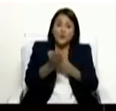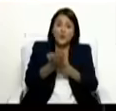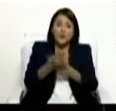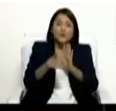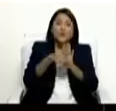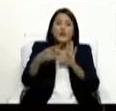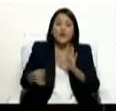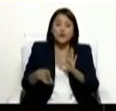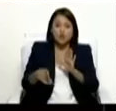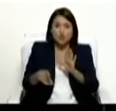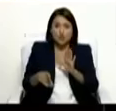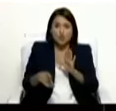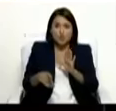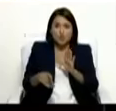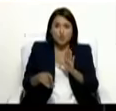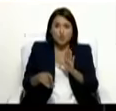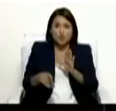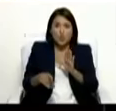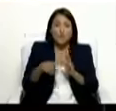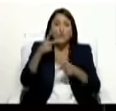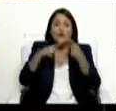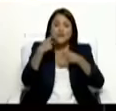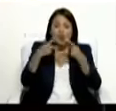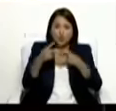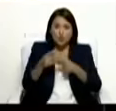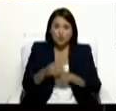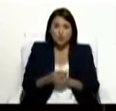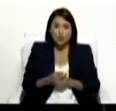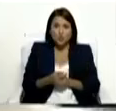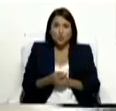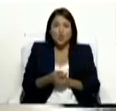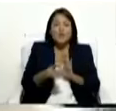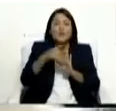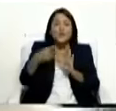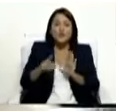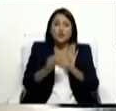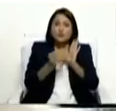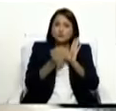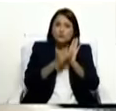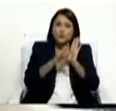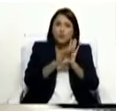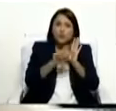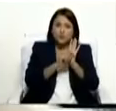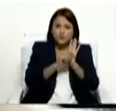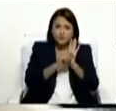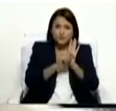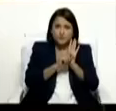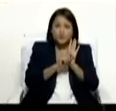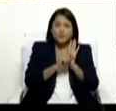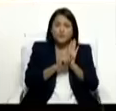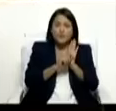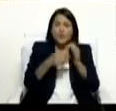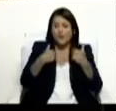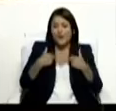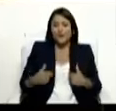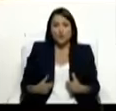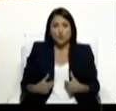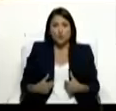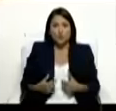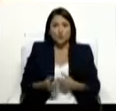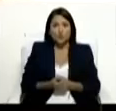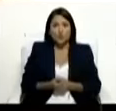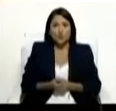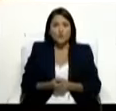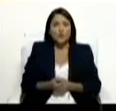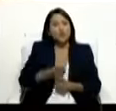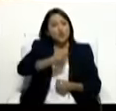civiles, a nuestros derechos políticos, a nuestros derechos constitucionales, a nuestros derechos humanos.